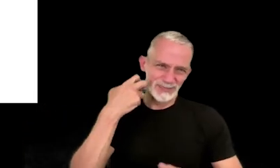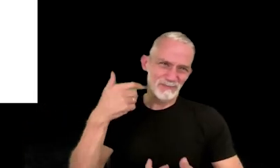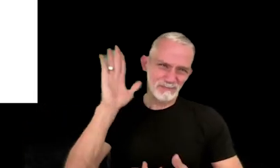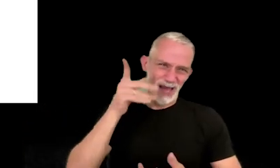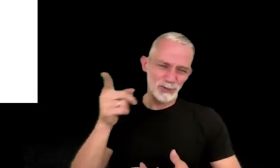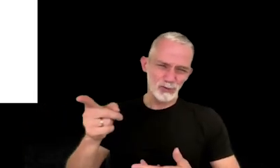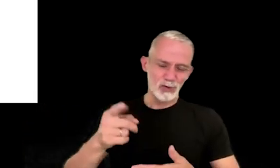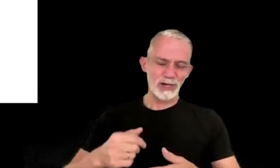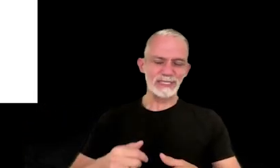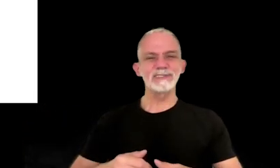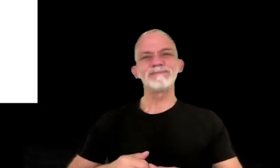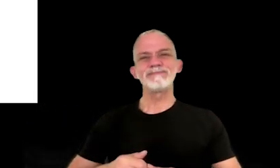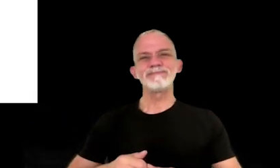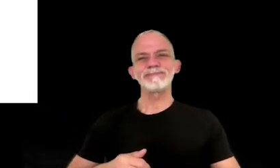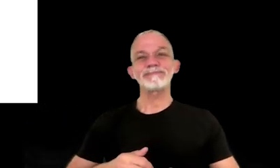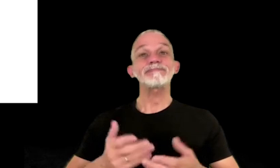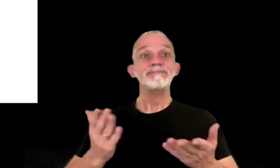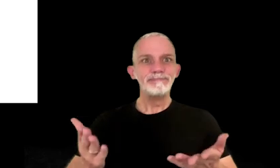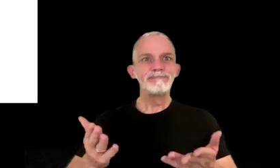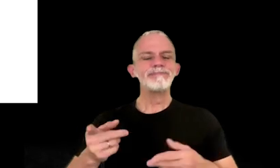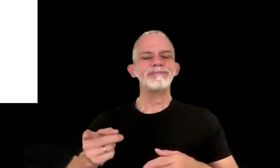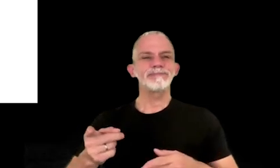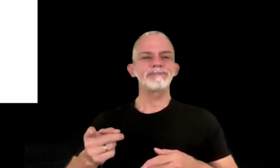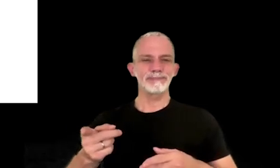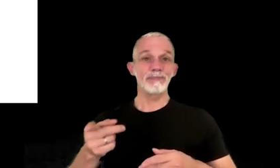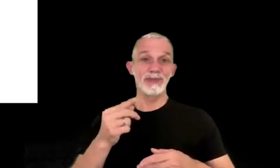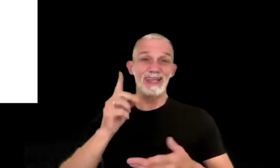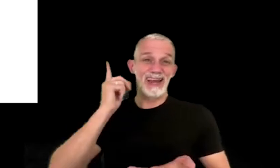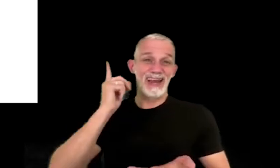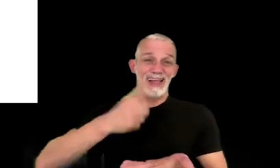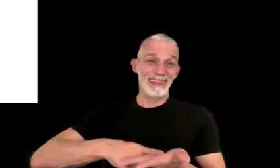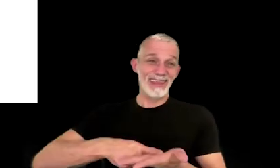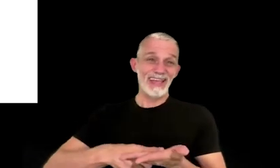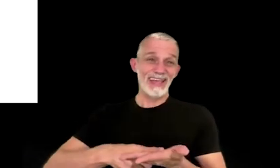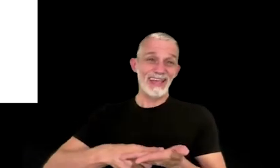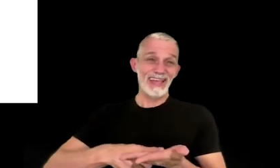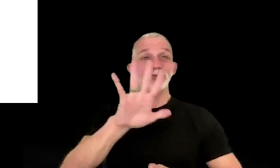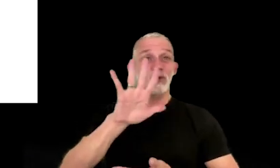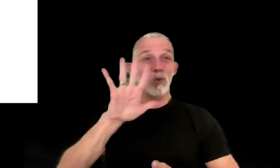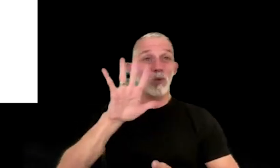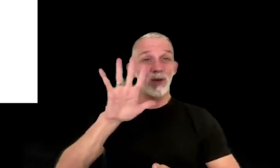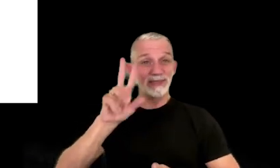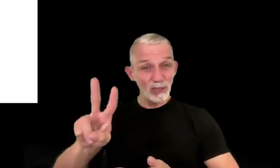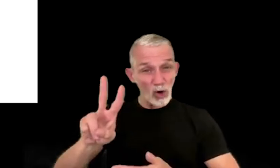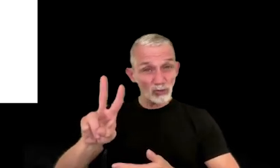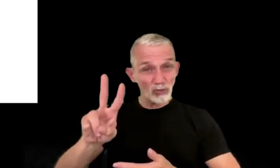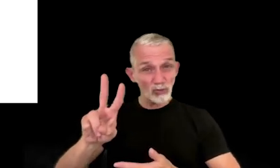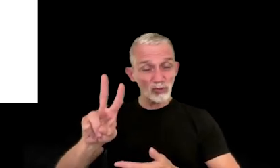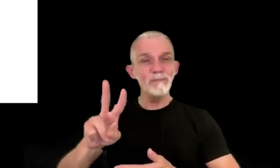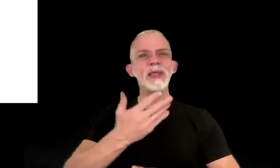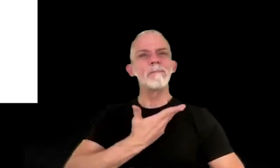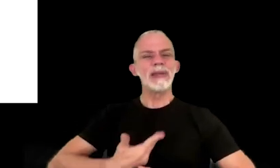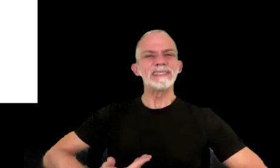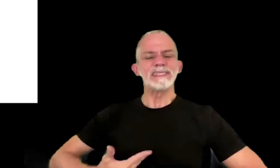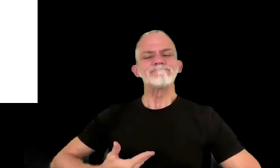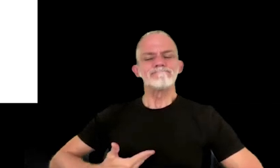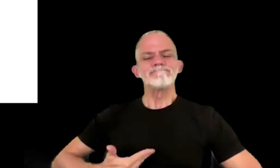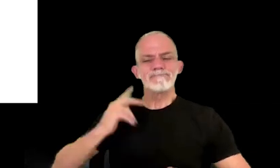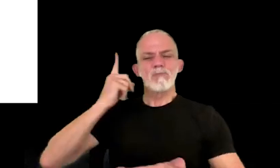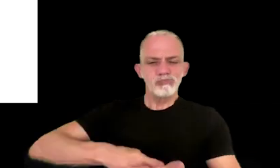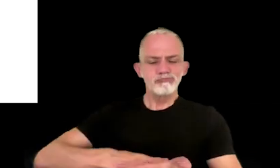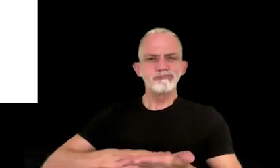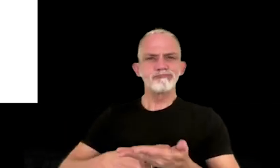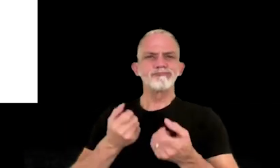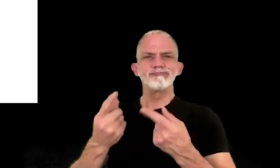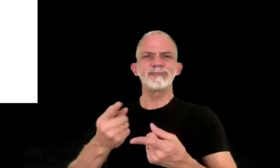la tercera edad. Y por ello, a través del decreto 552, el presidente decreta otorgar